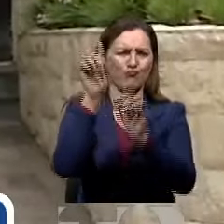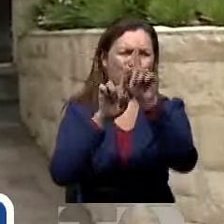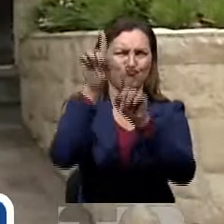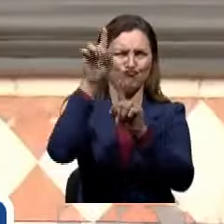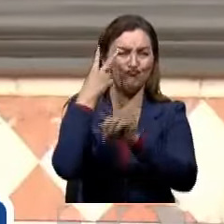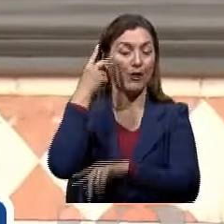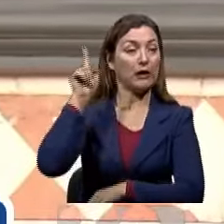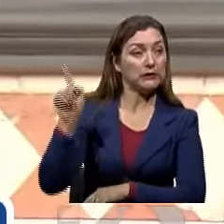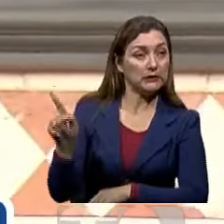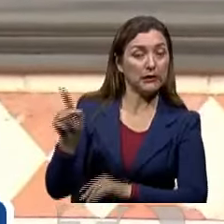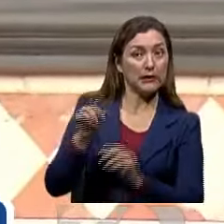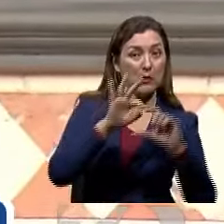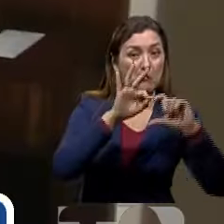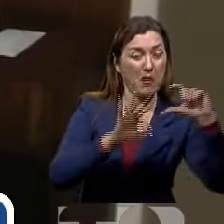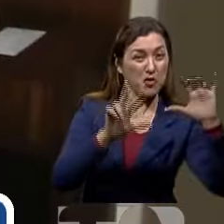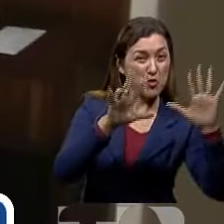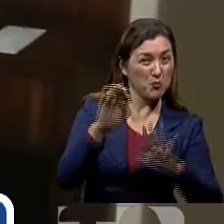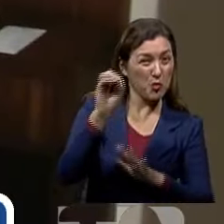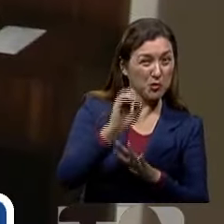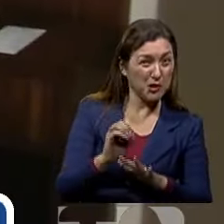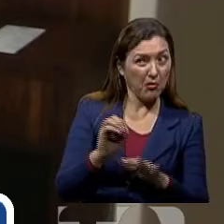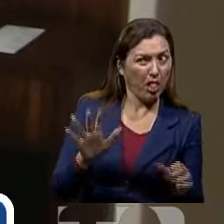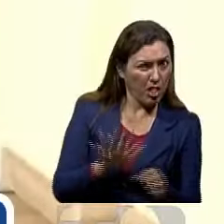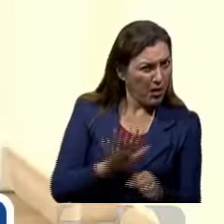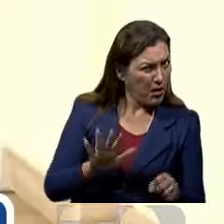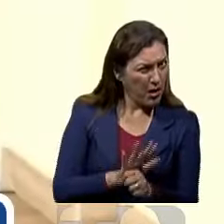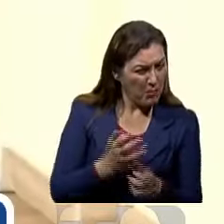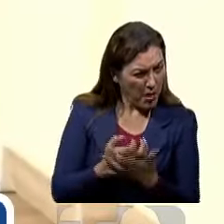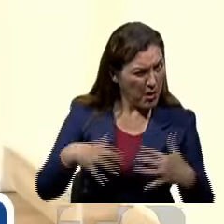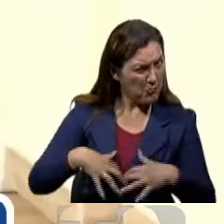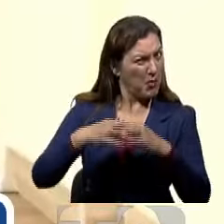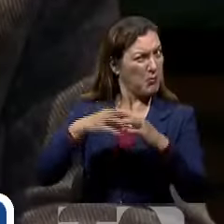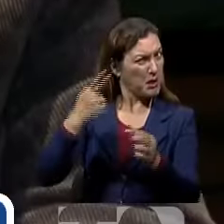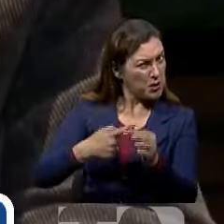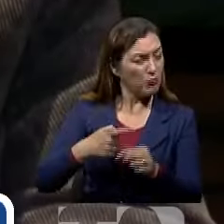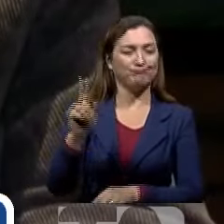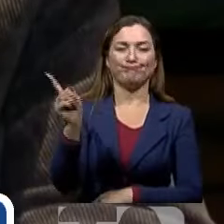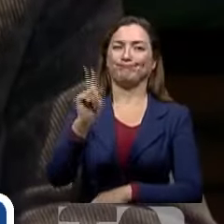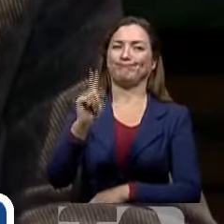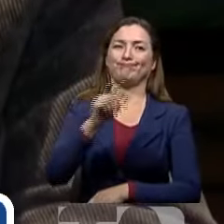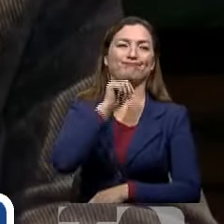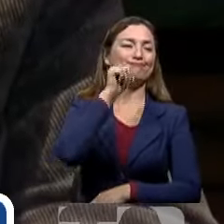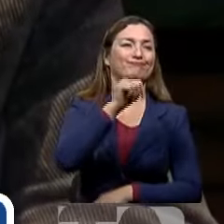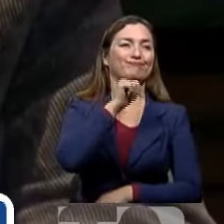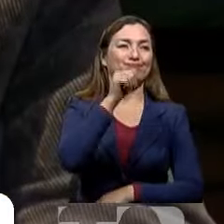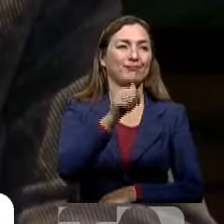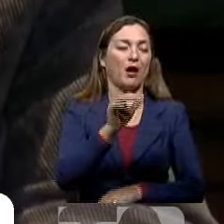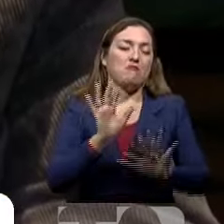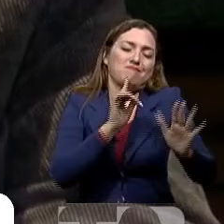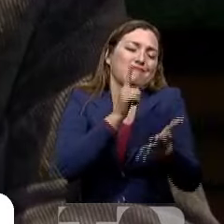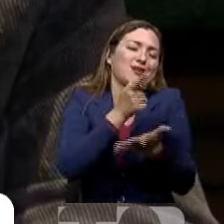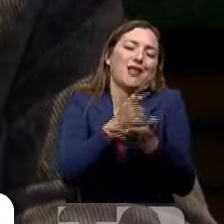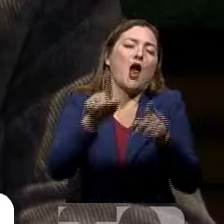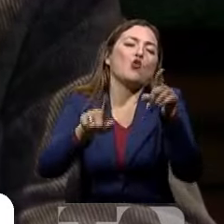esta reducción no es suficiente para reactivar el sector turístico, al menos en la capital. Le sirve a algunas zonas del país.